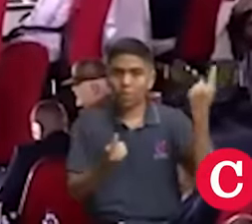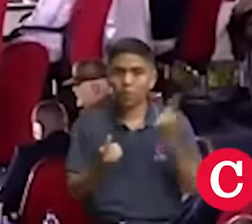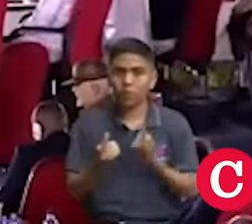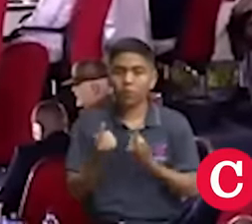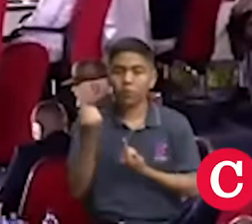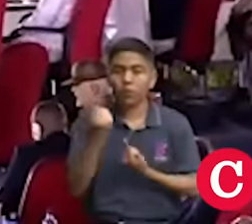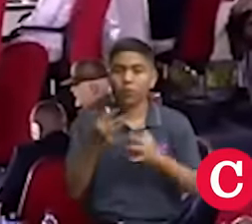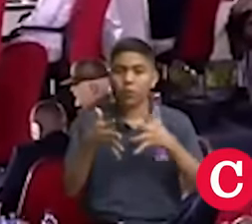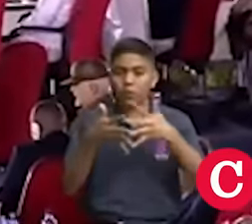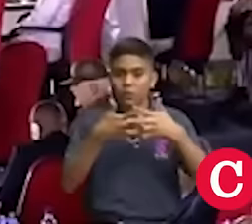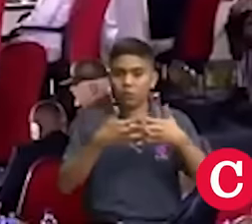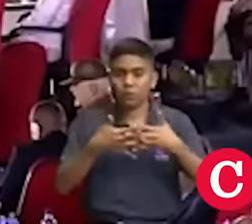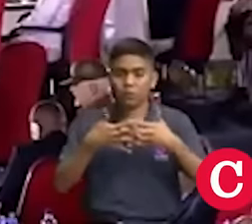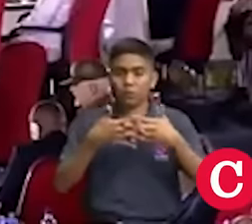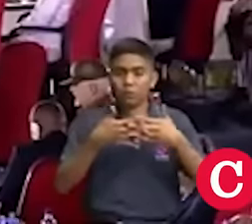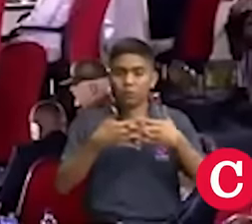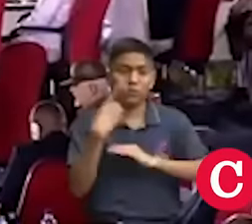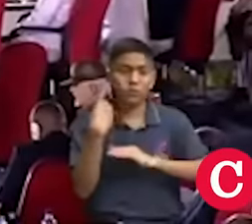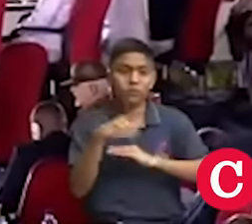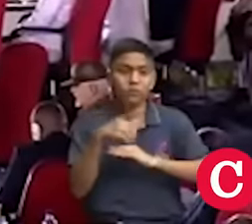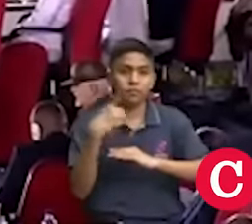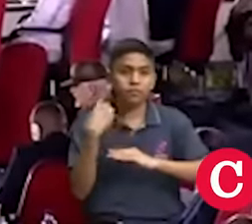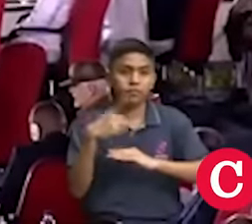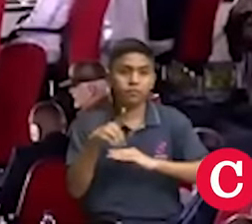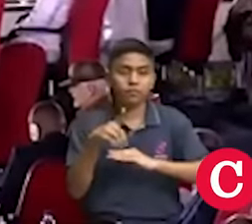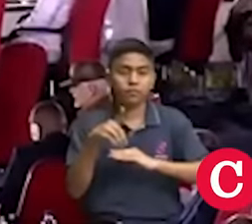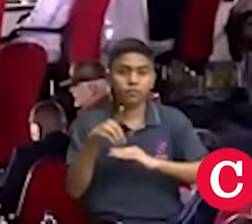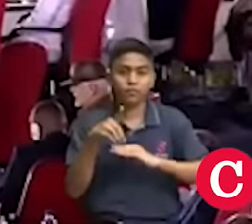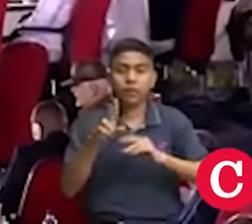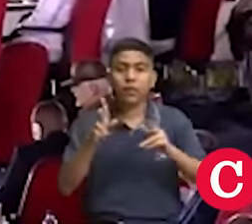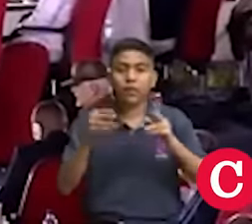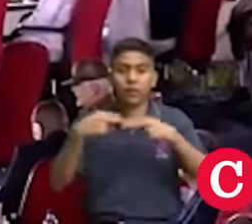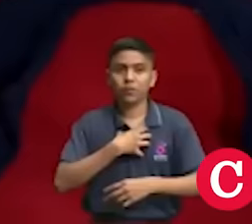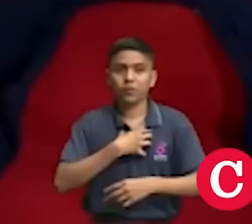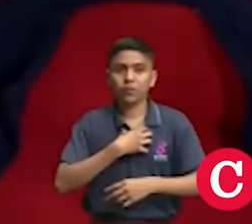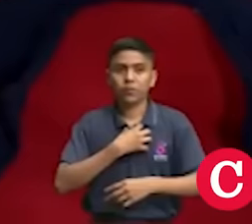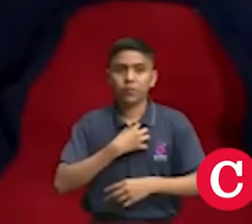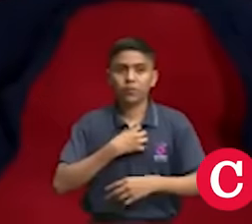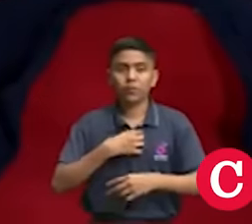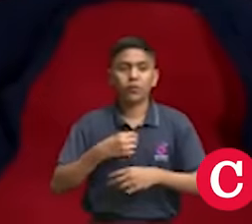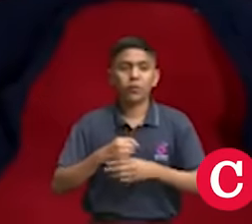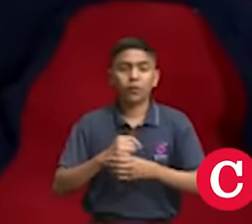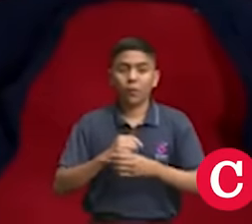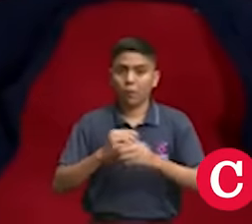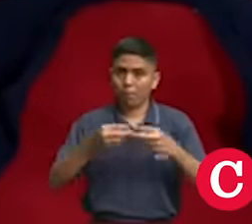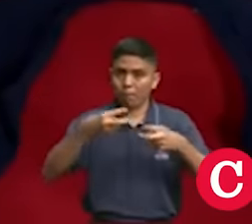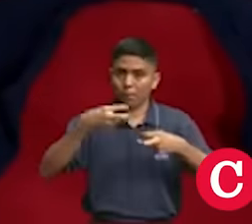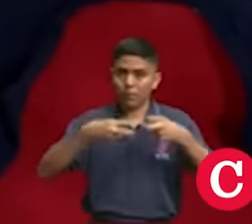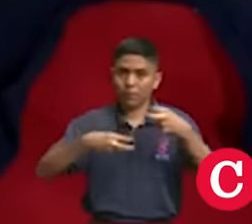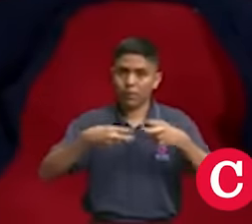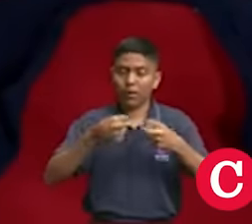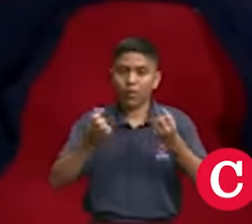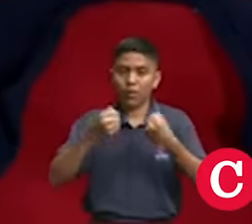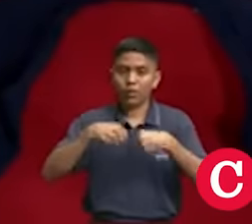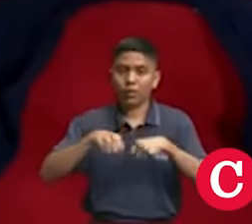va contra los derechos de la especie humana, de poder